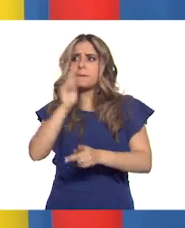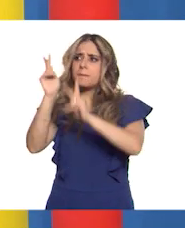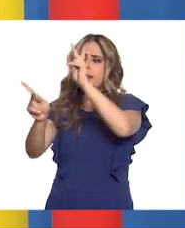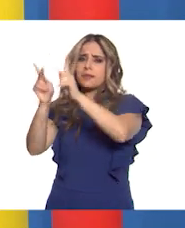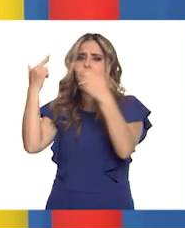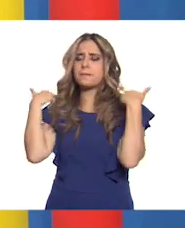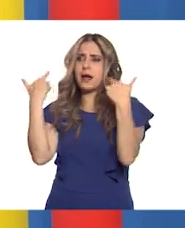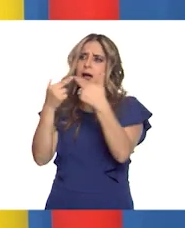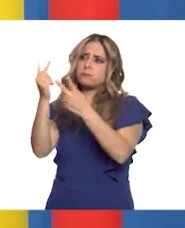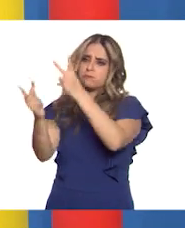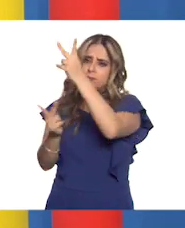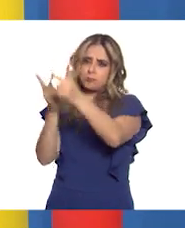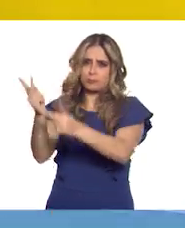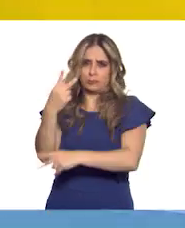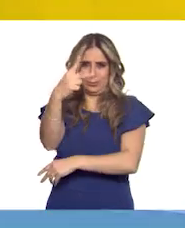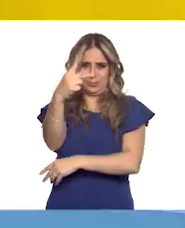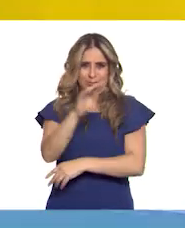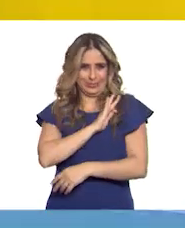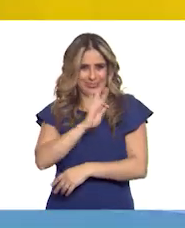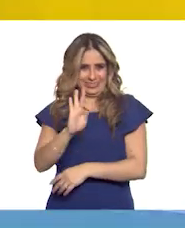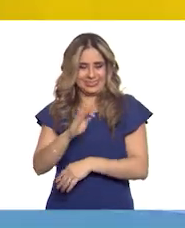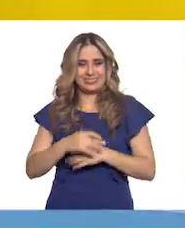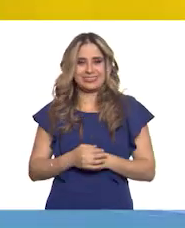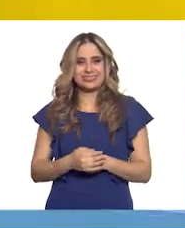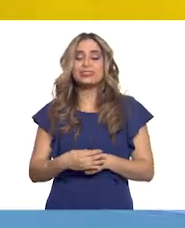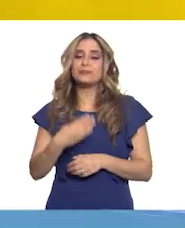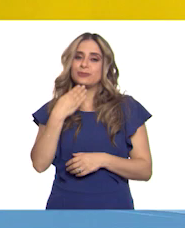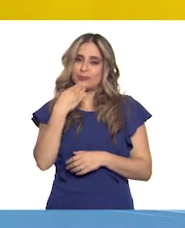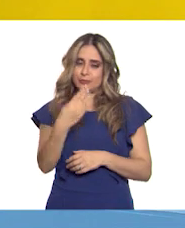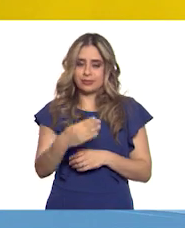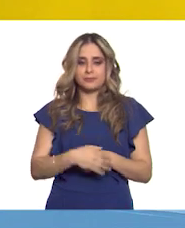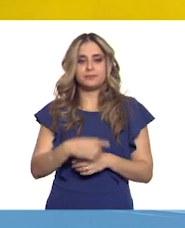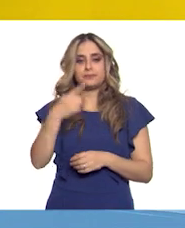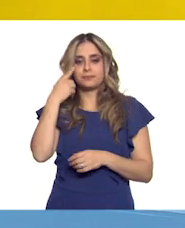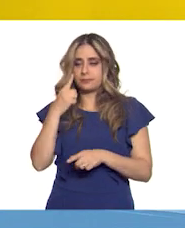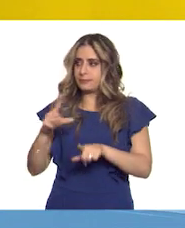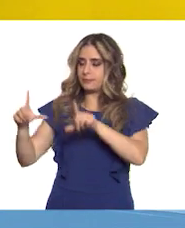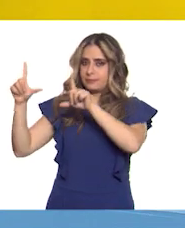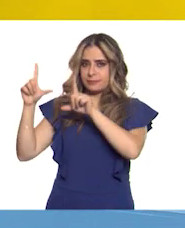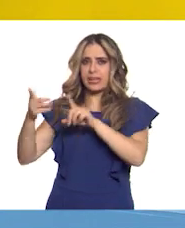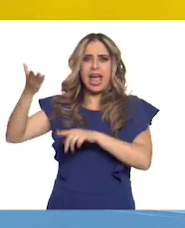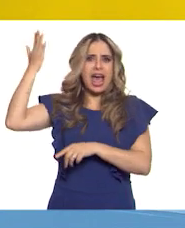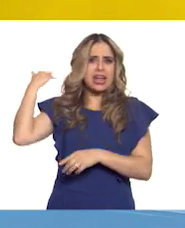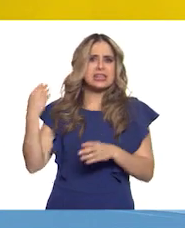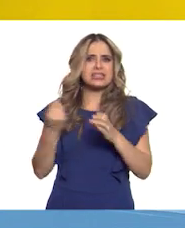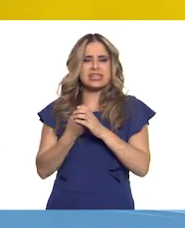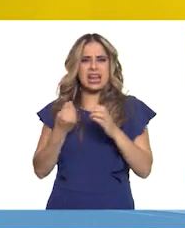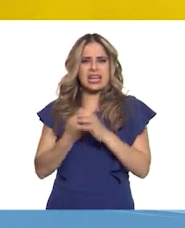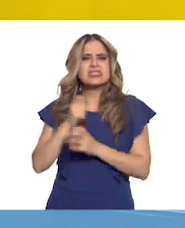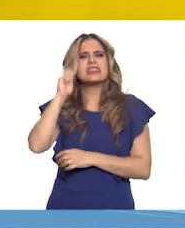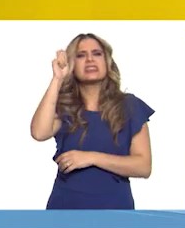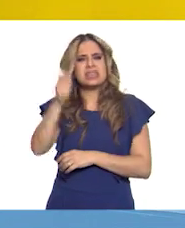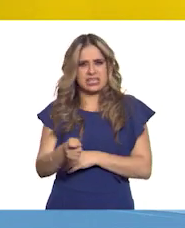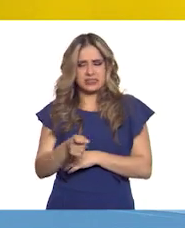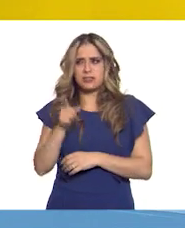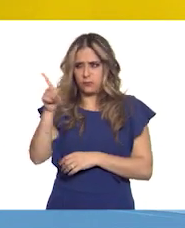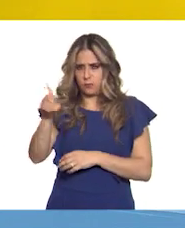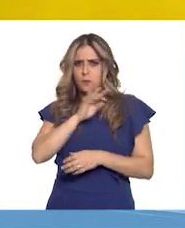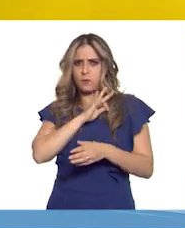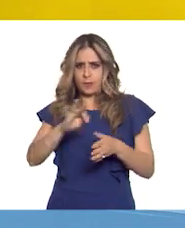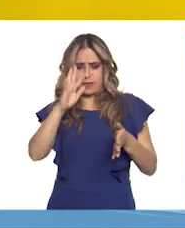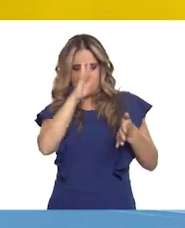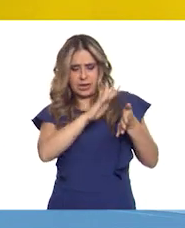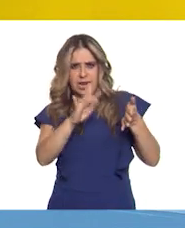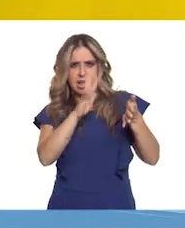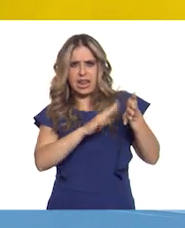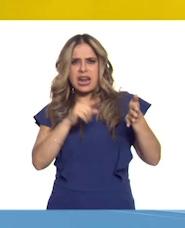o profesora. Muy bien. Veamos la tabla que construiste la clase pasada, María. ¿Puedes leerlo para